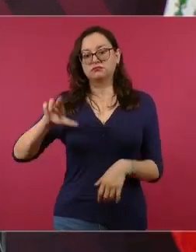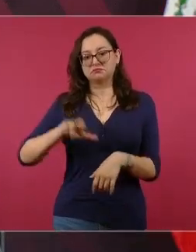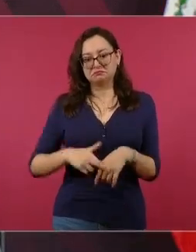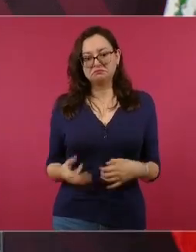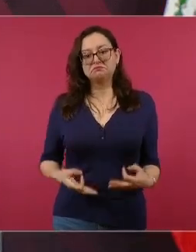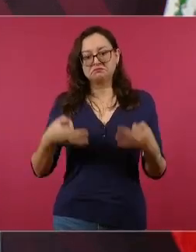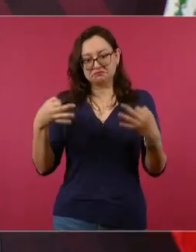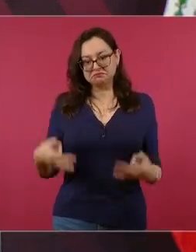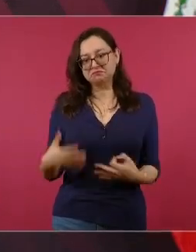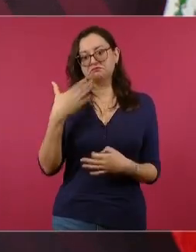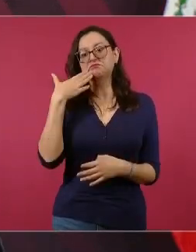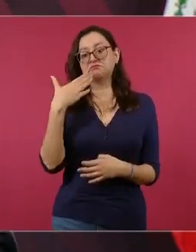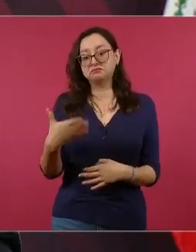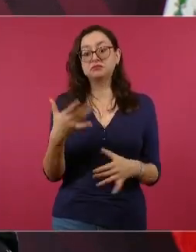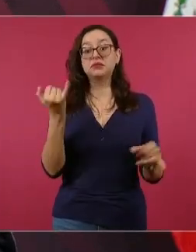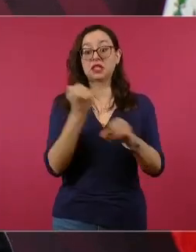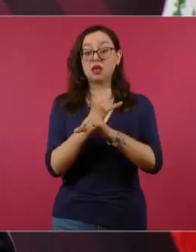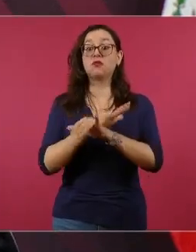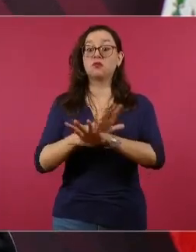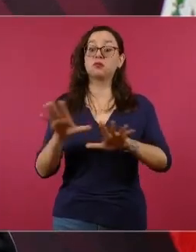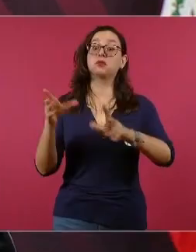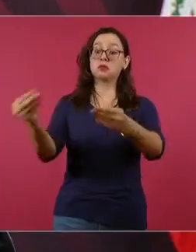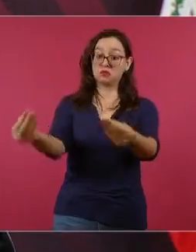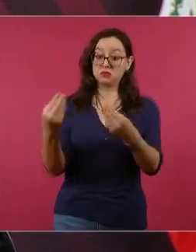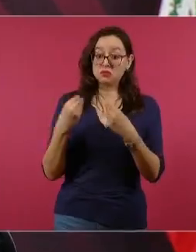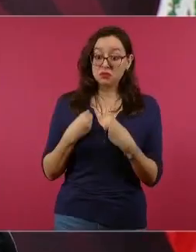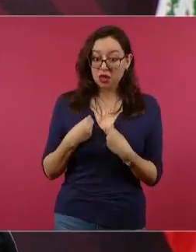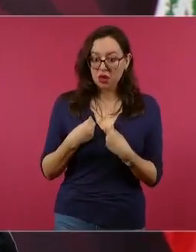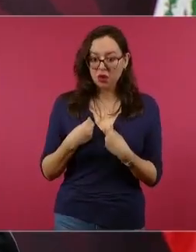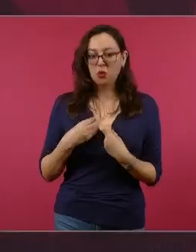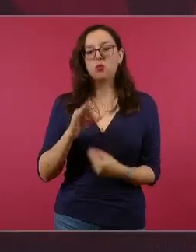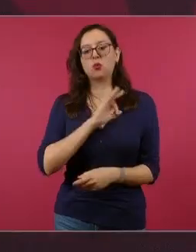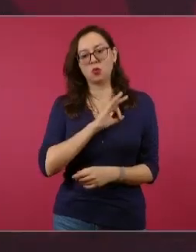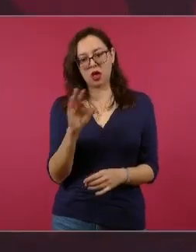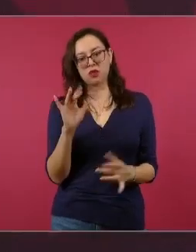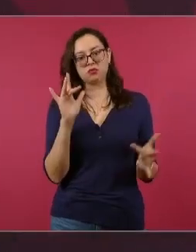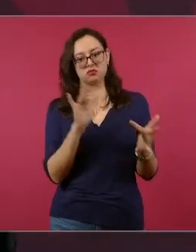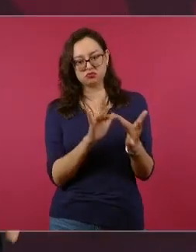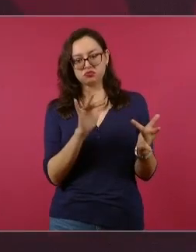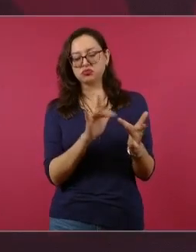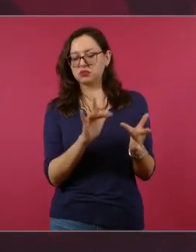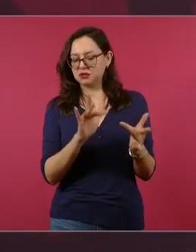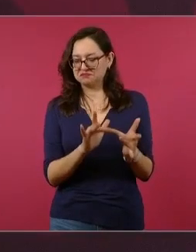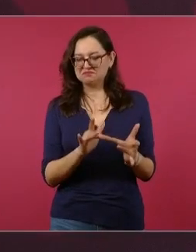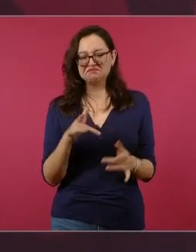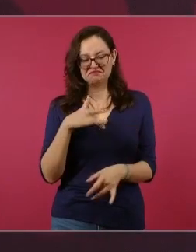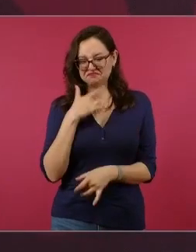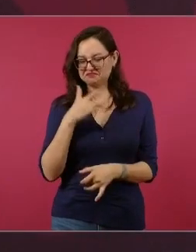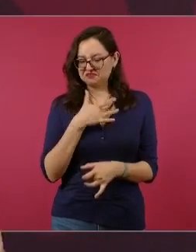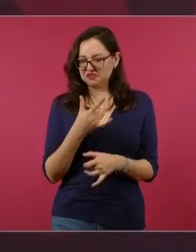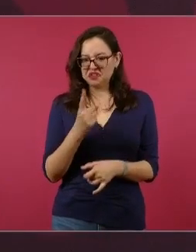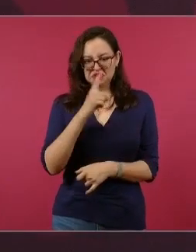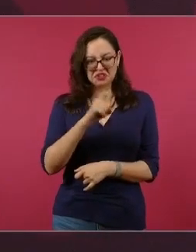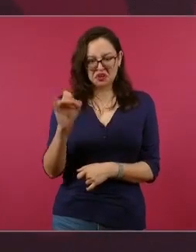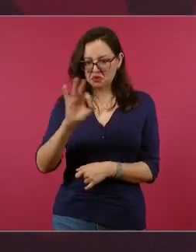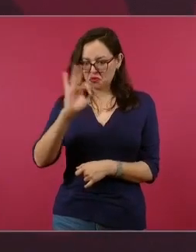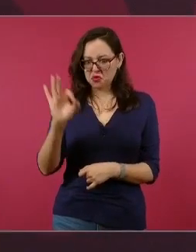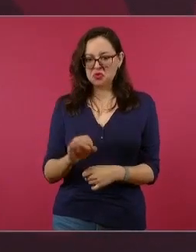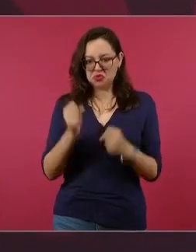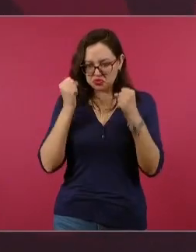das toda la información, podemos hablar con ella y estamos seguros de